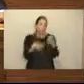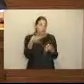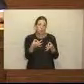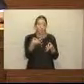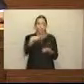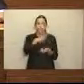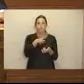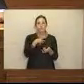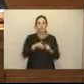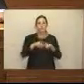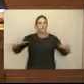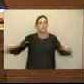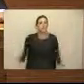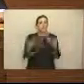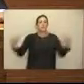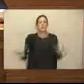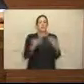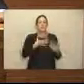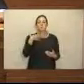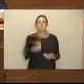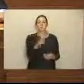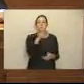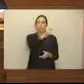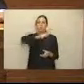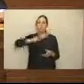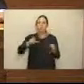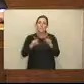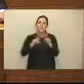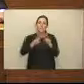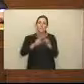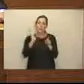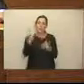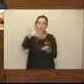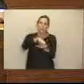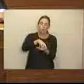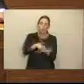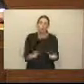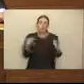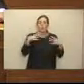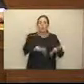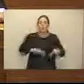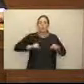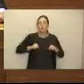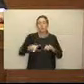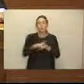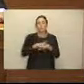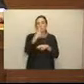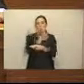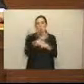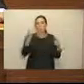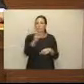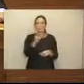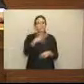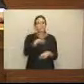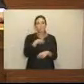más enérgico y que no se podían tener a personas imputadas, cuestionadas, ocupando cargos públicos. Y en aquel momento usted